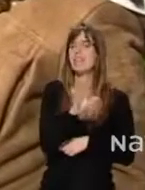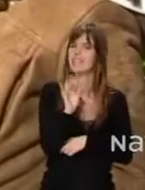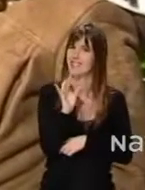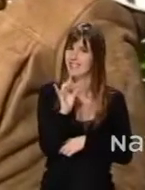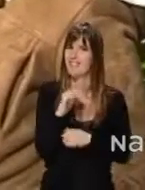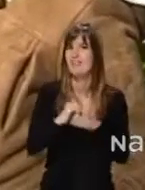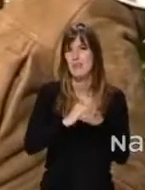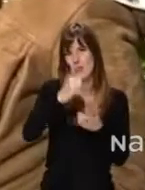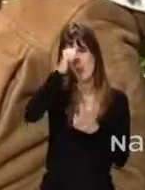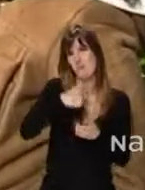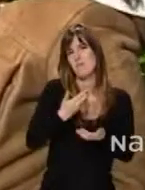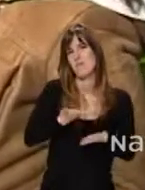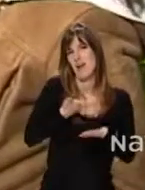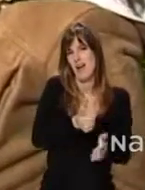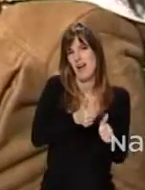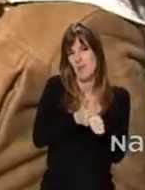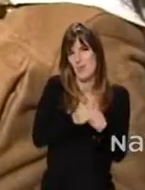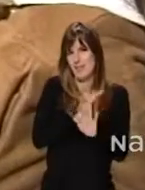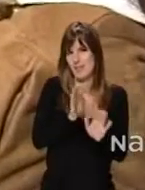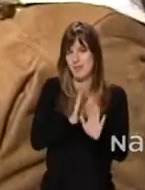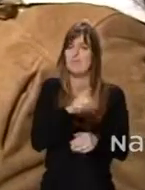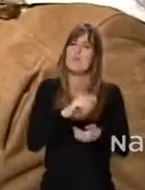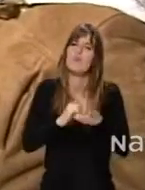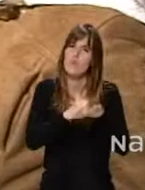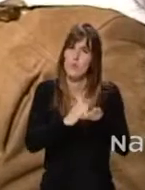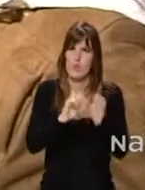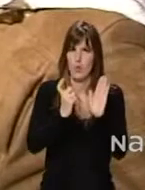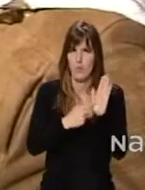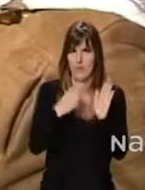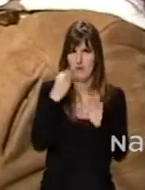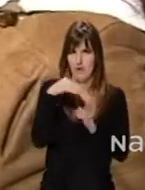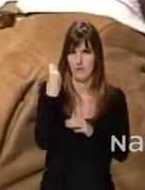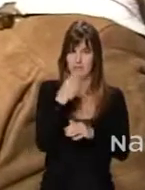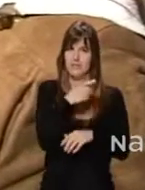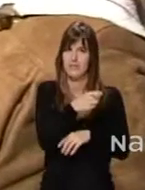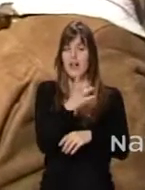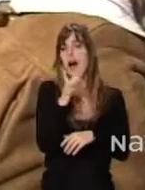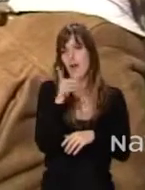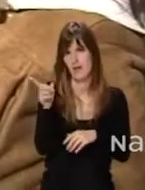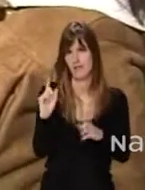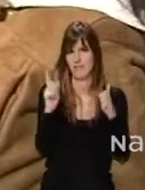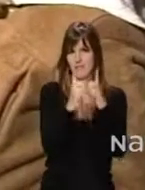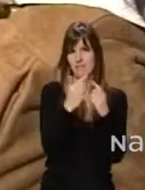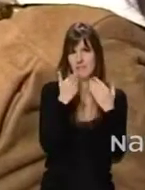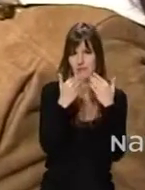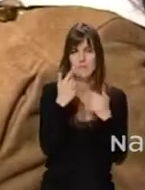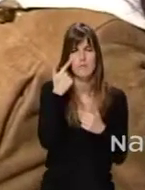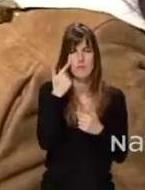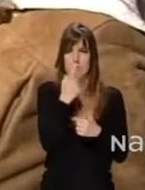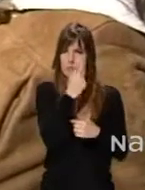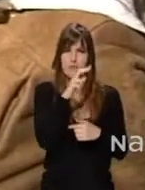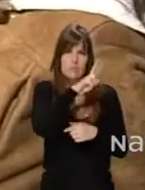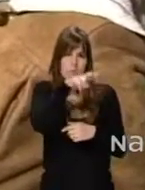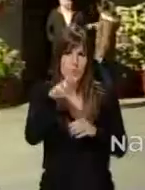vez le he ayudado, pero no. Eso es todo de mi cuñado. Que ahora estaréis con él y veréis todo lo que ha hecho